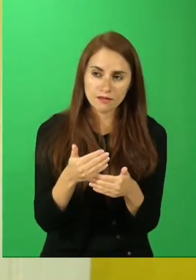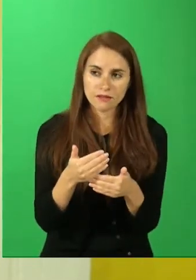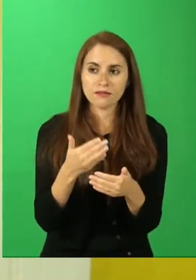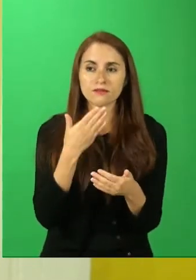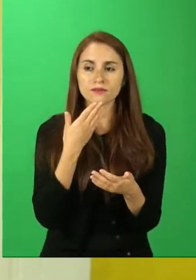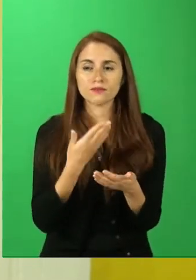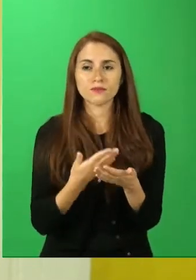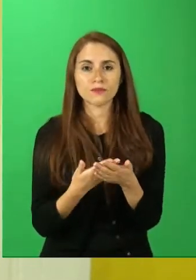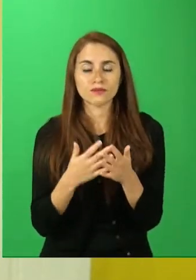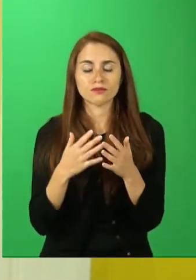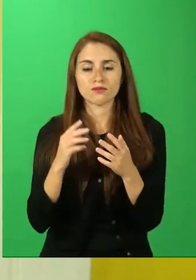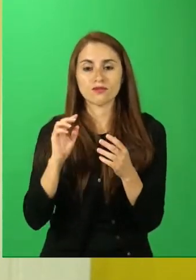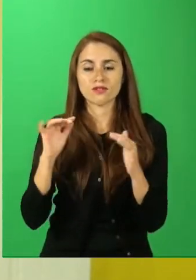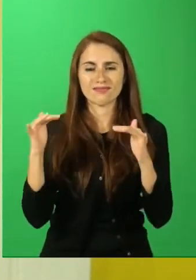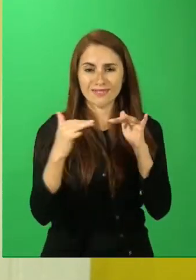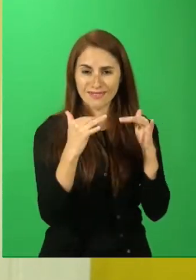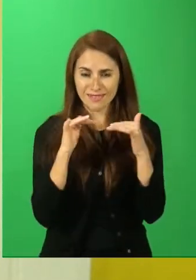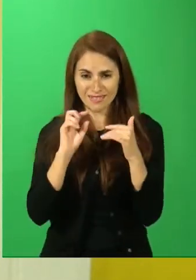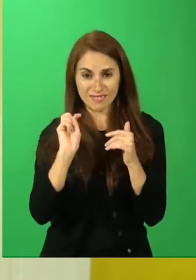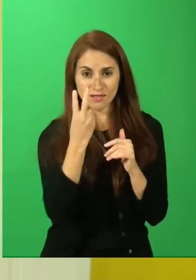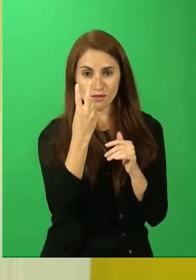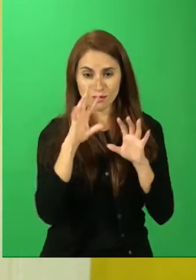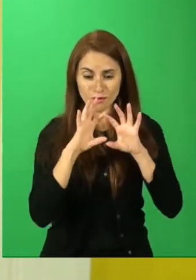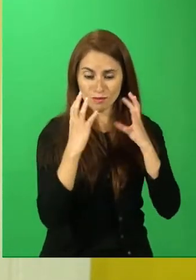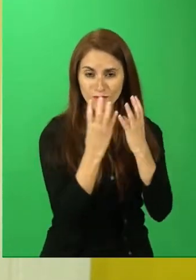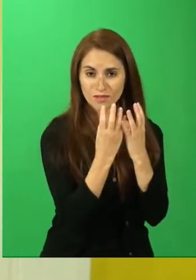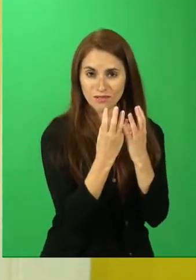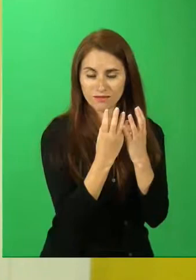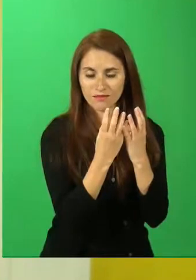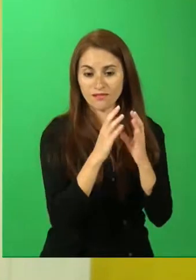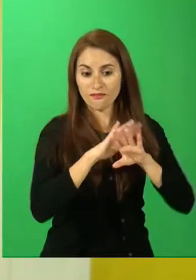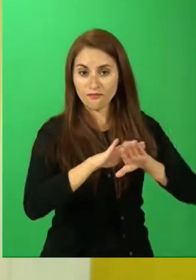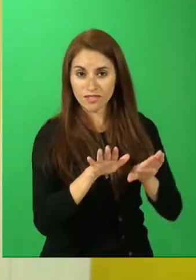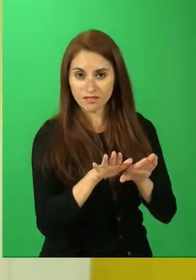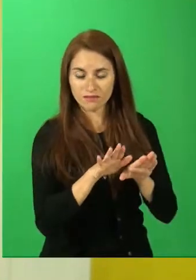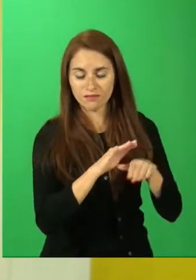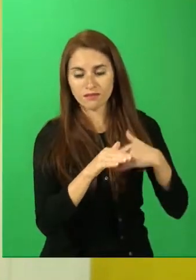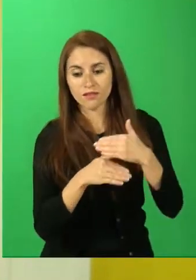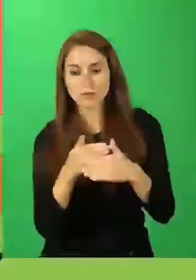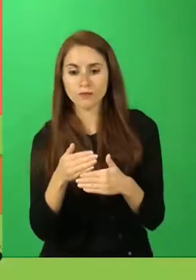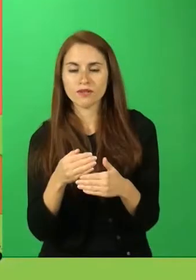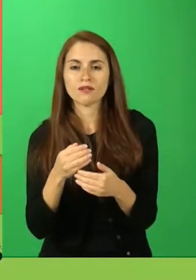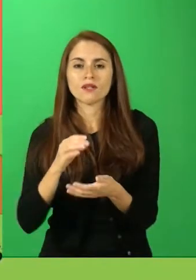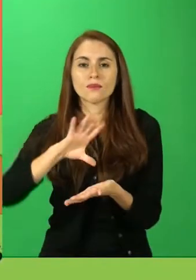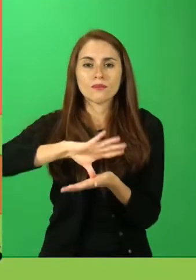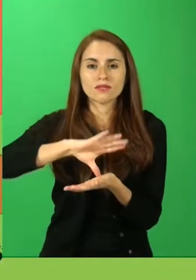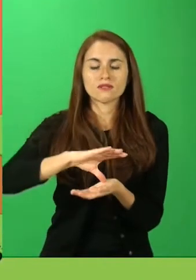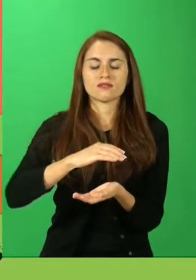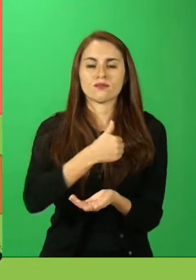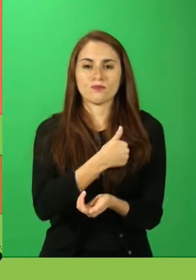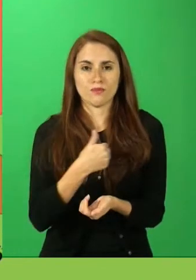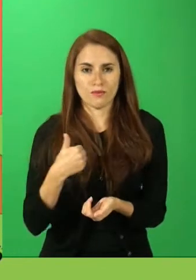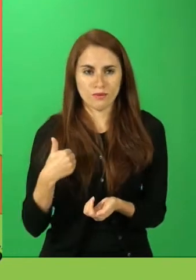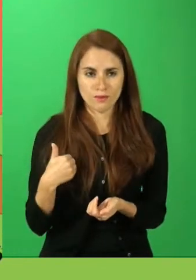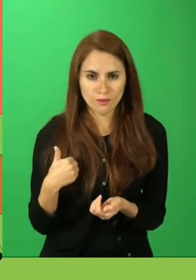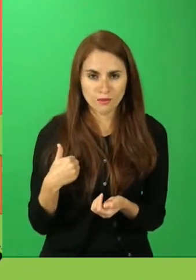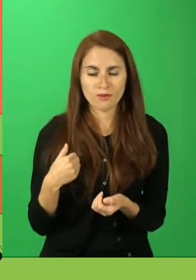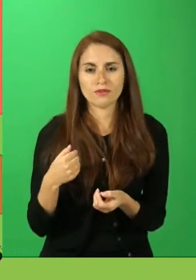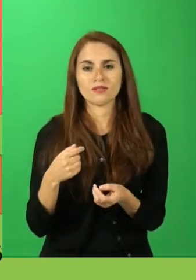termine la Segunda Guerra Mundial, países como Polonia, Rumania,